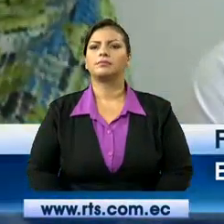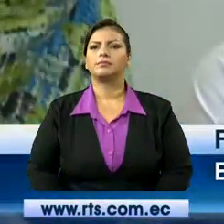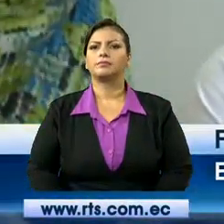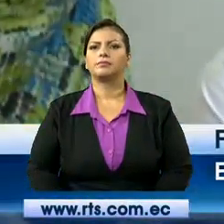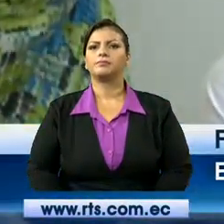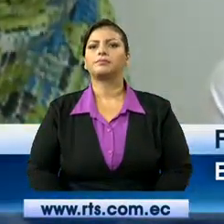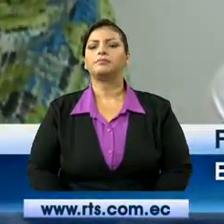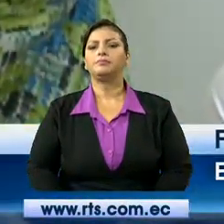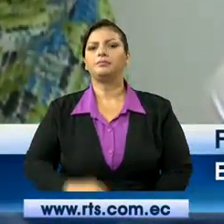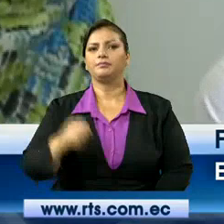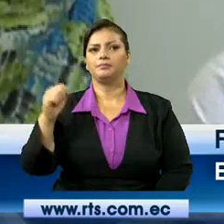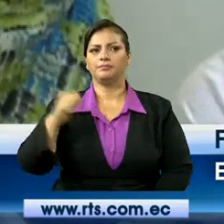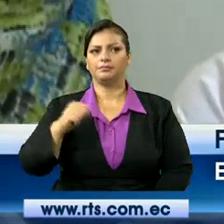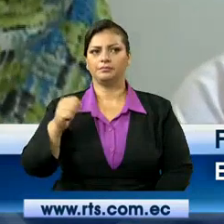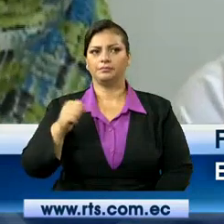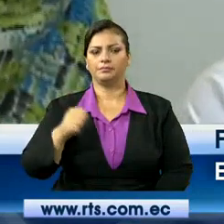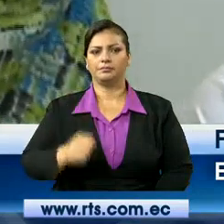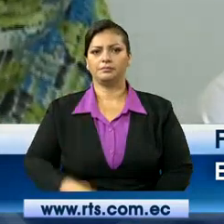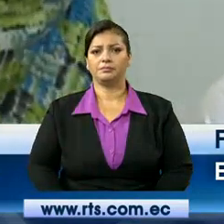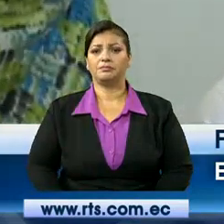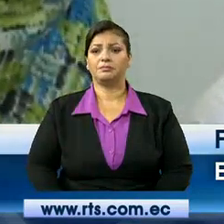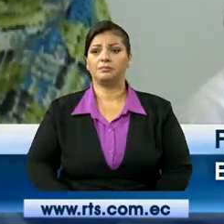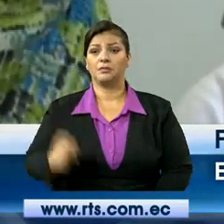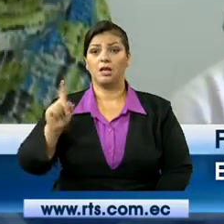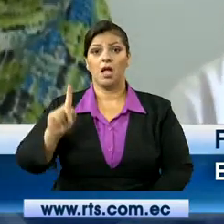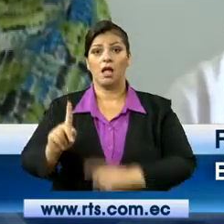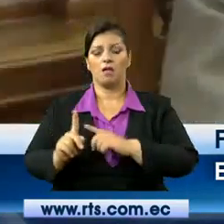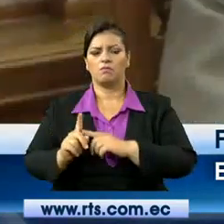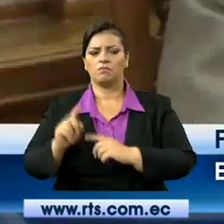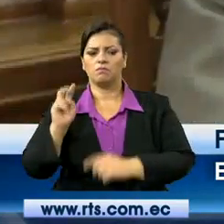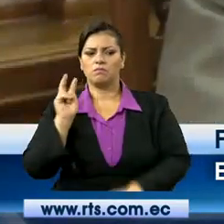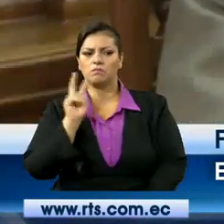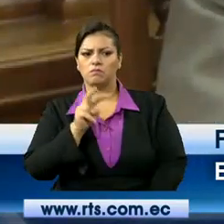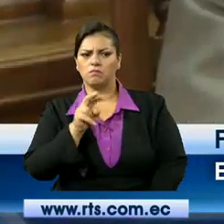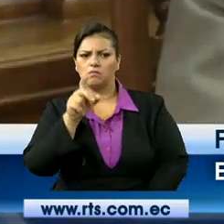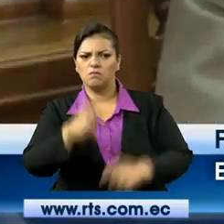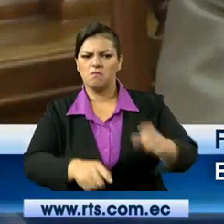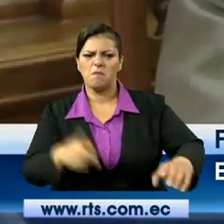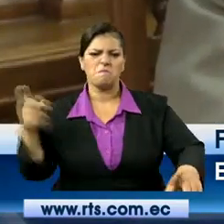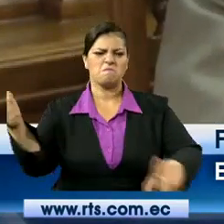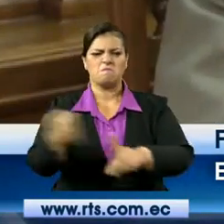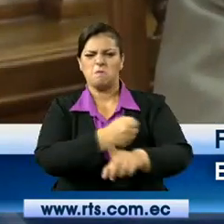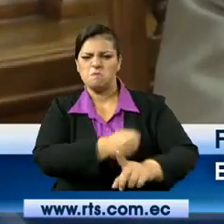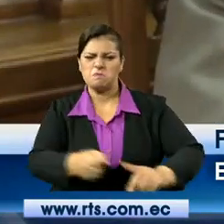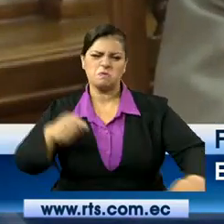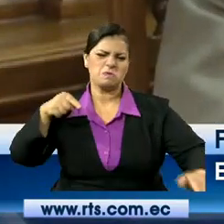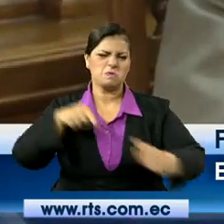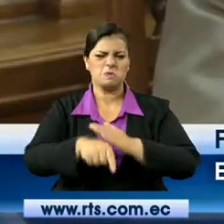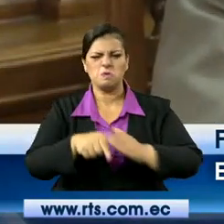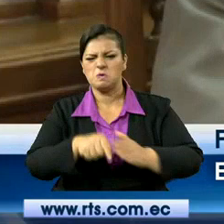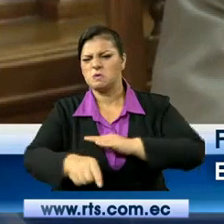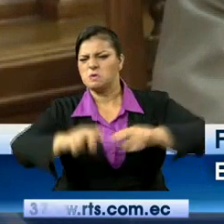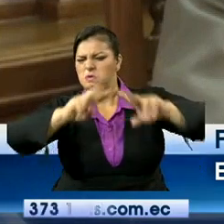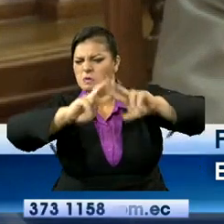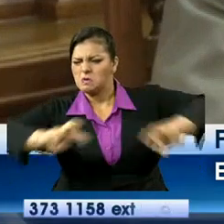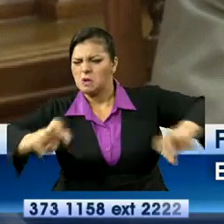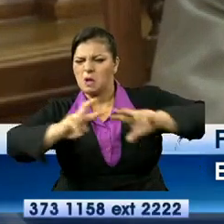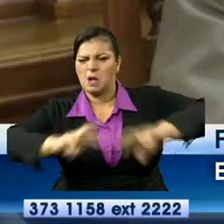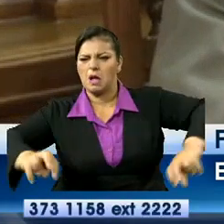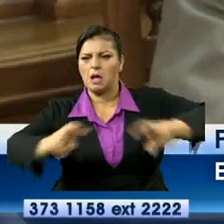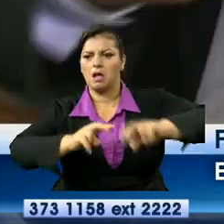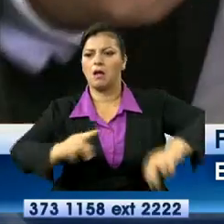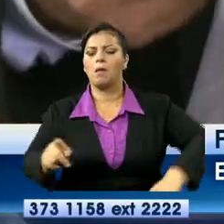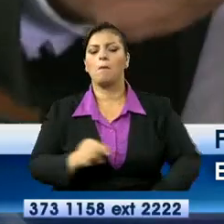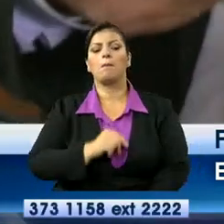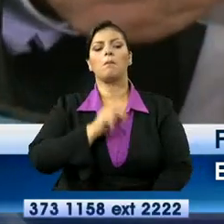durante las sesiones de tortura, durante las investigaciones. Dueñas aseguró que los procesos penales que le seguían en la Corte Nacional de